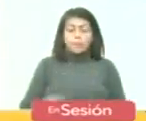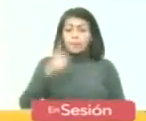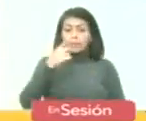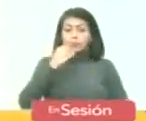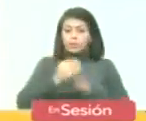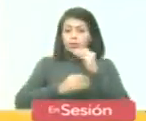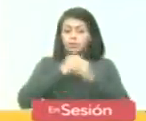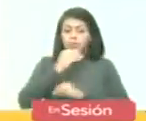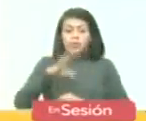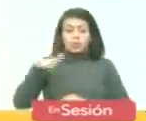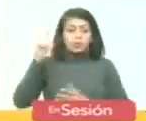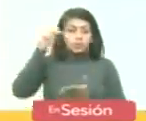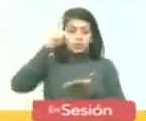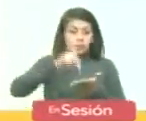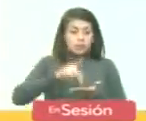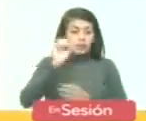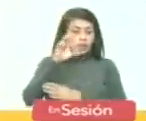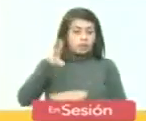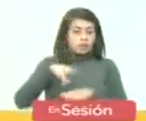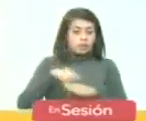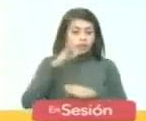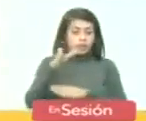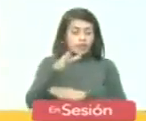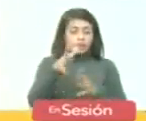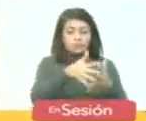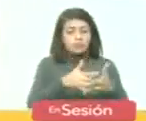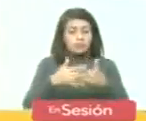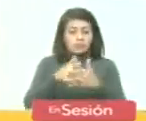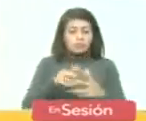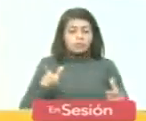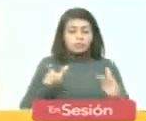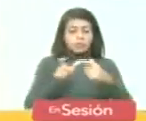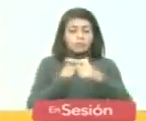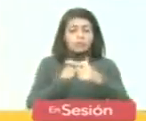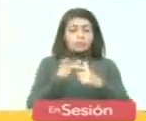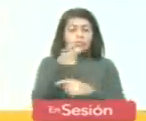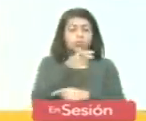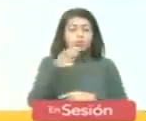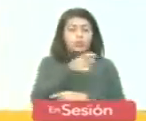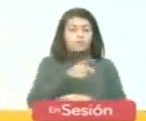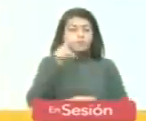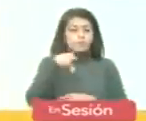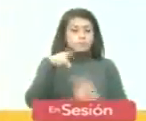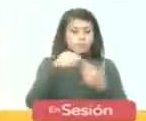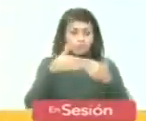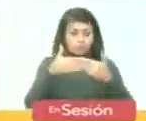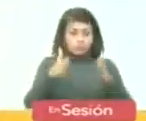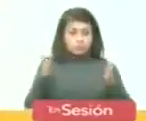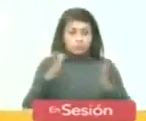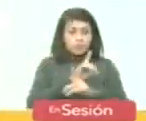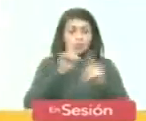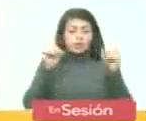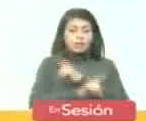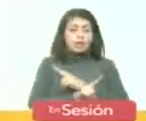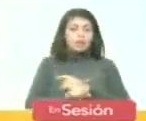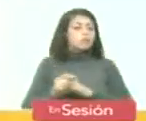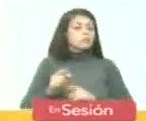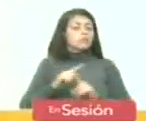hizo cuando llegó a este parlamento fue ir a Estados Unidos a reunirse y a buscar a ver si le abrían la puerta para ver si cambiaban la